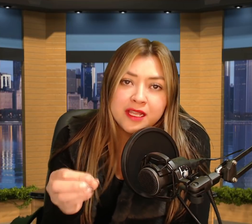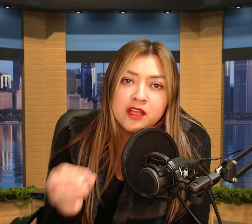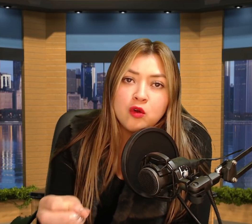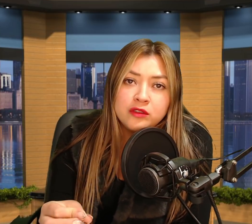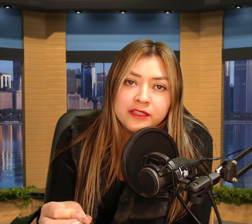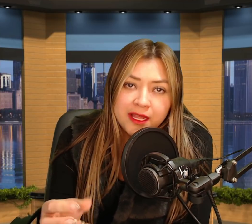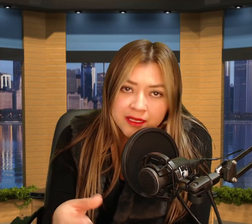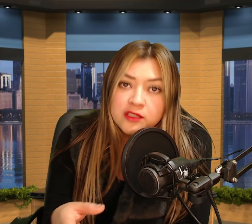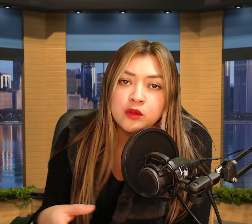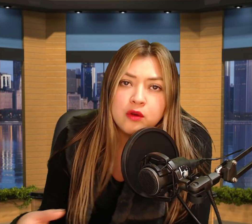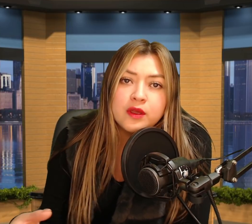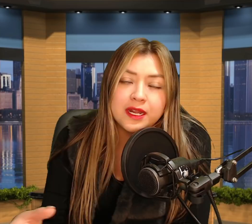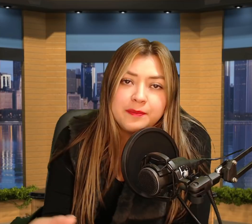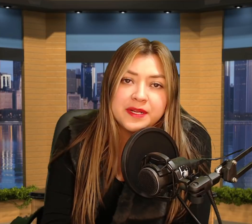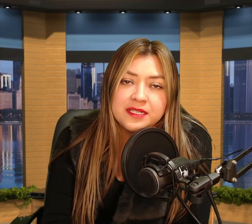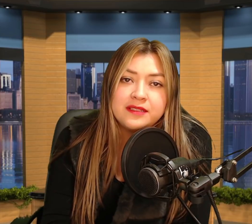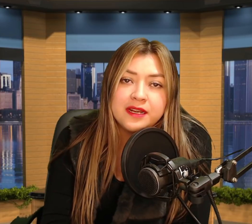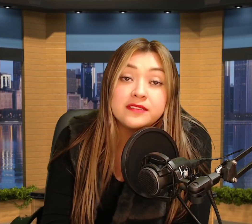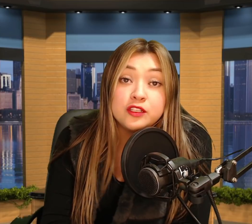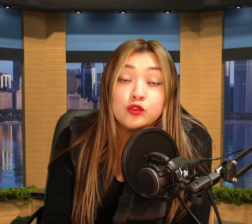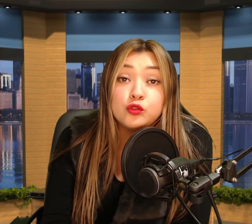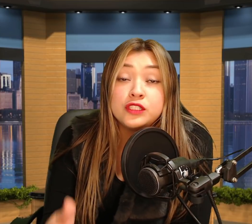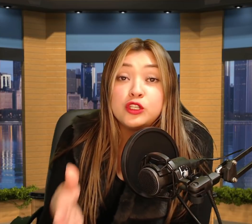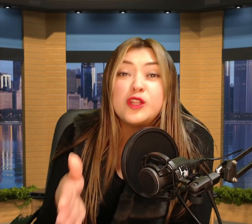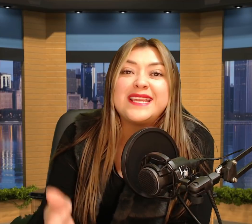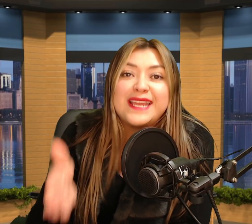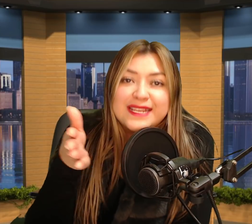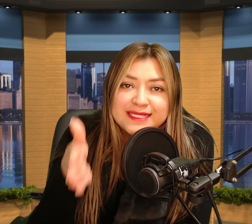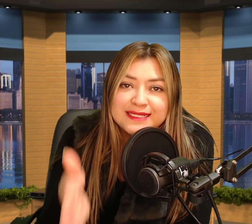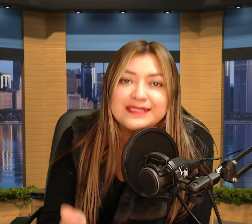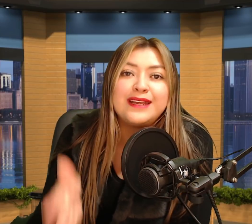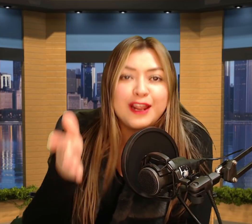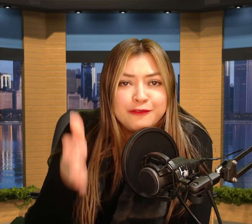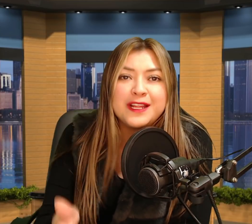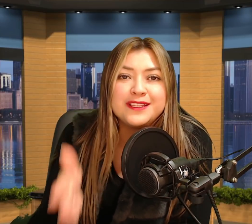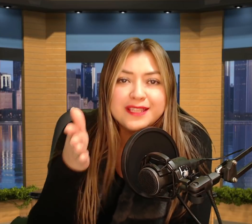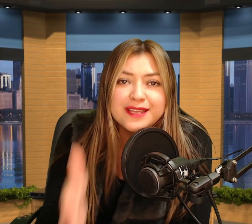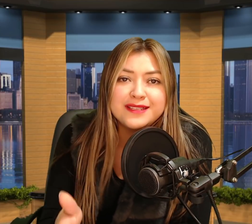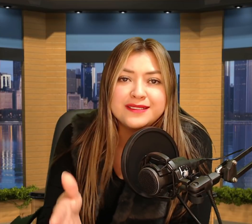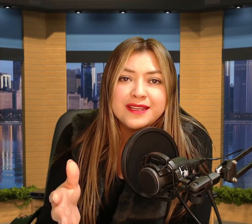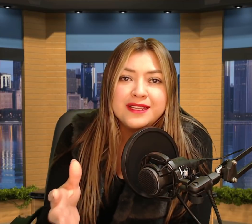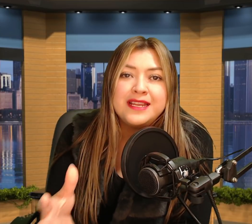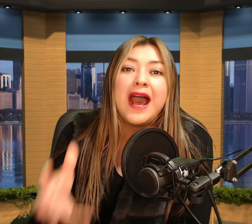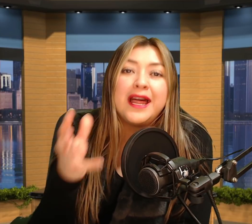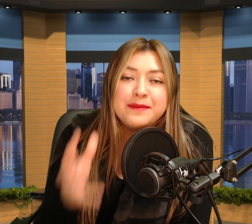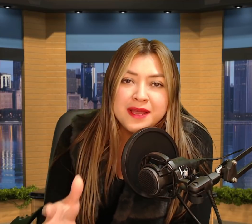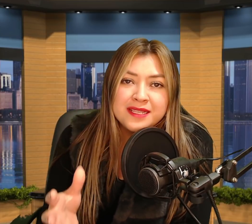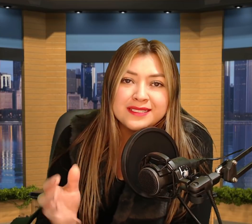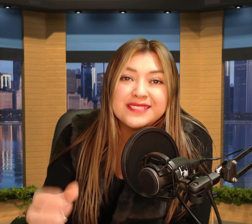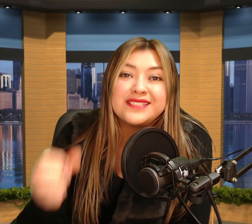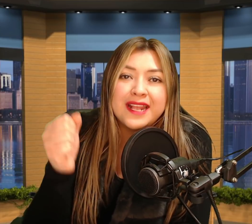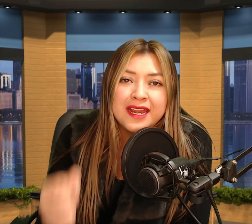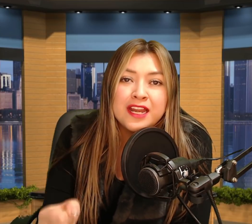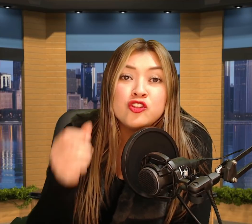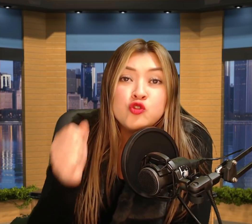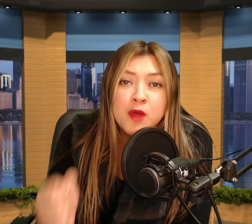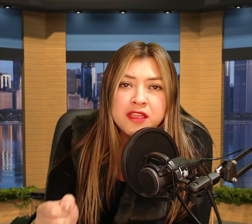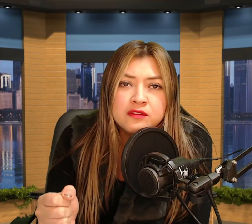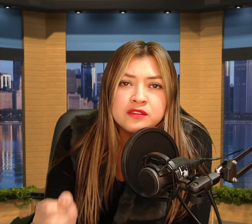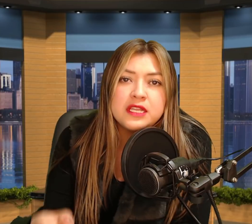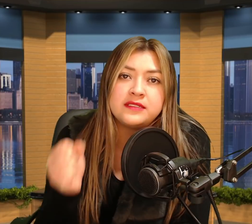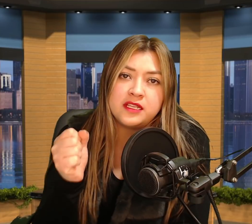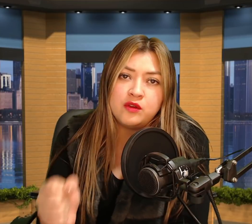esté en contra de todo lo que representa el instituto sino de quienes están al frente de éste además se creen